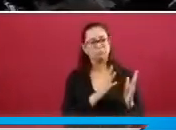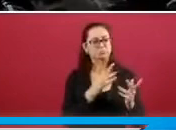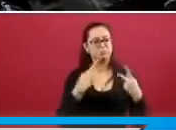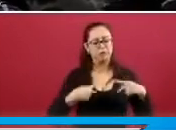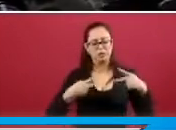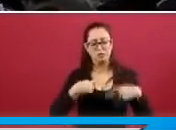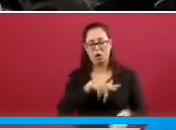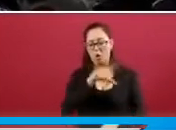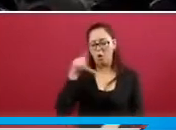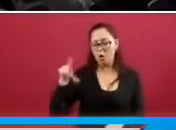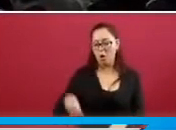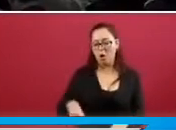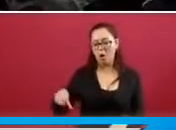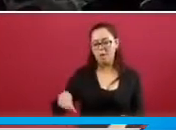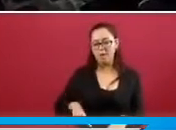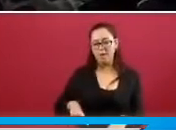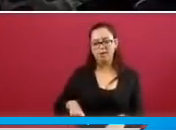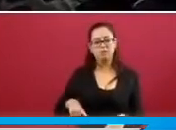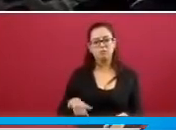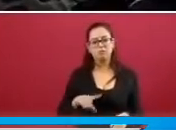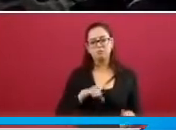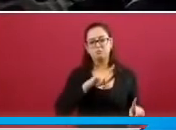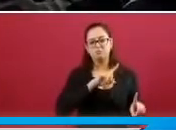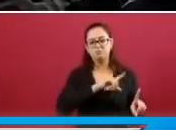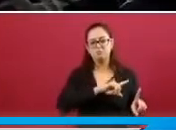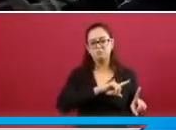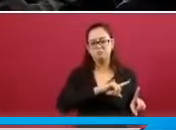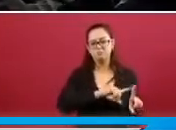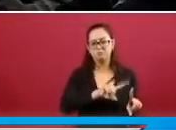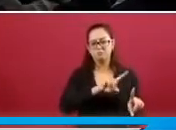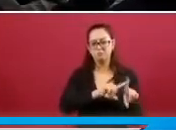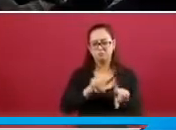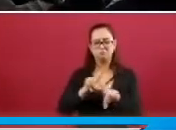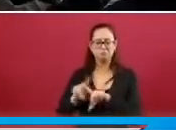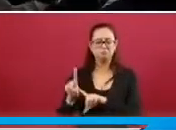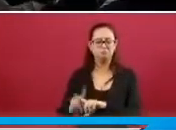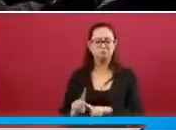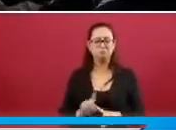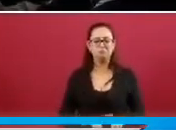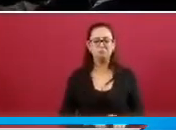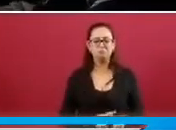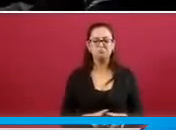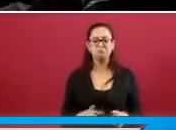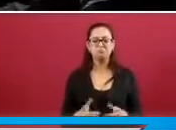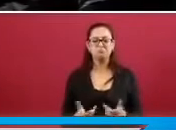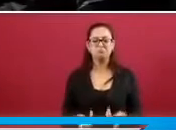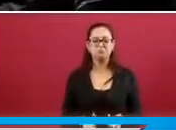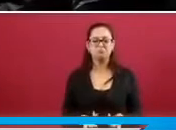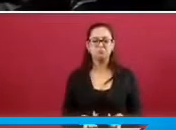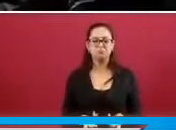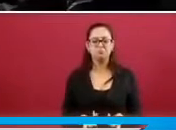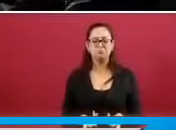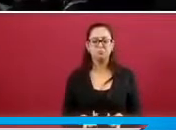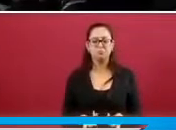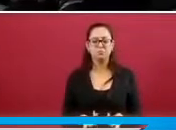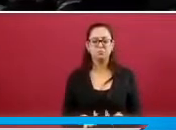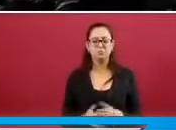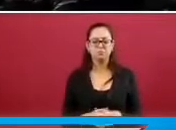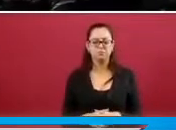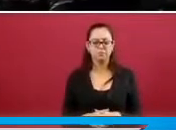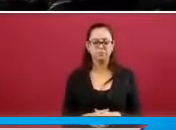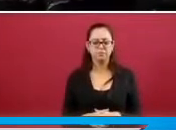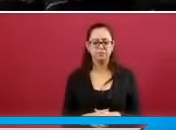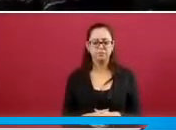funcionarios de diferentes etapas del gobierno mexicano. En unos cuantos años, la CFE se ha reducido a una empresa que genera